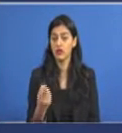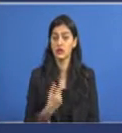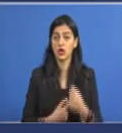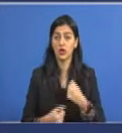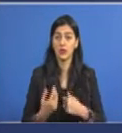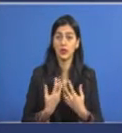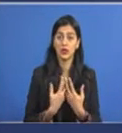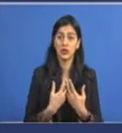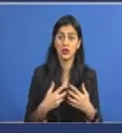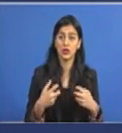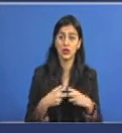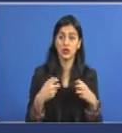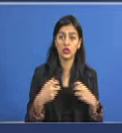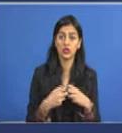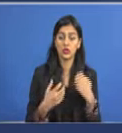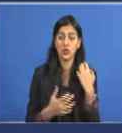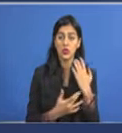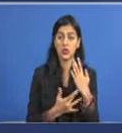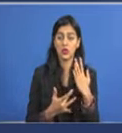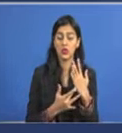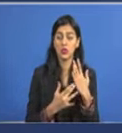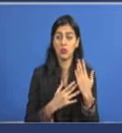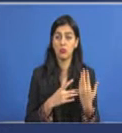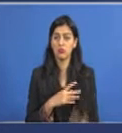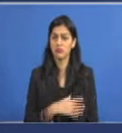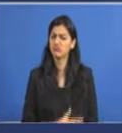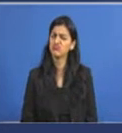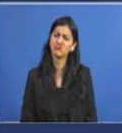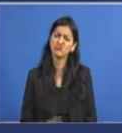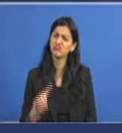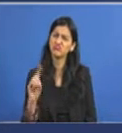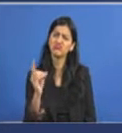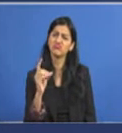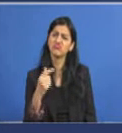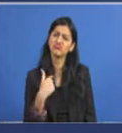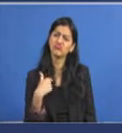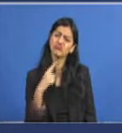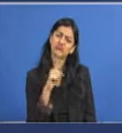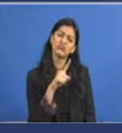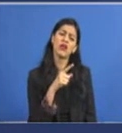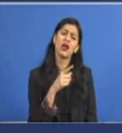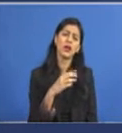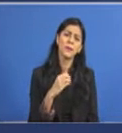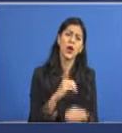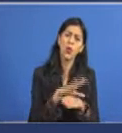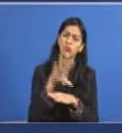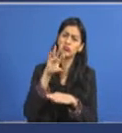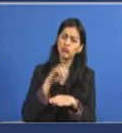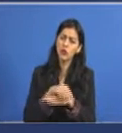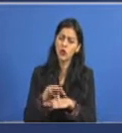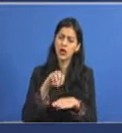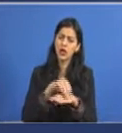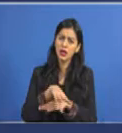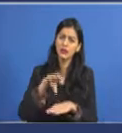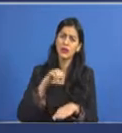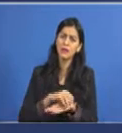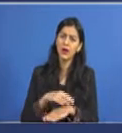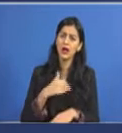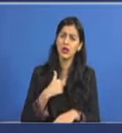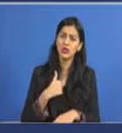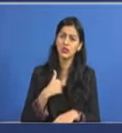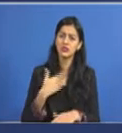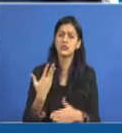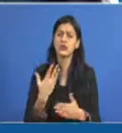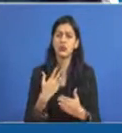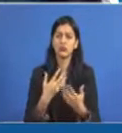Comercio Electrónico de El MIS. ¿Dónde puedo recibir orientación para emprender con mi negocio en línea? También cuentan